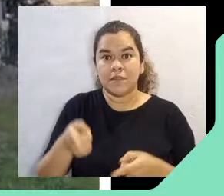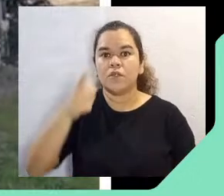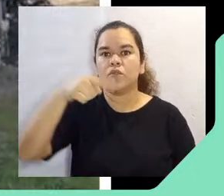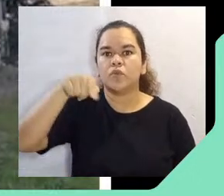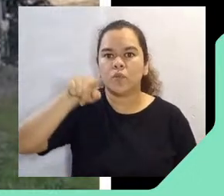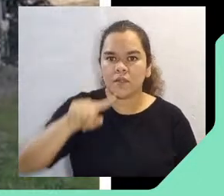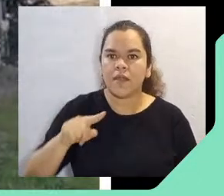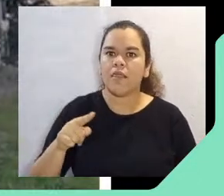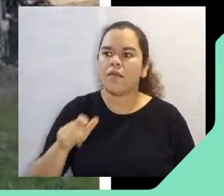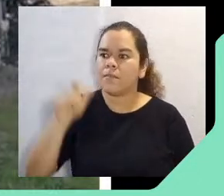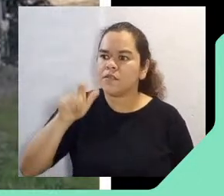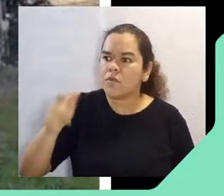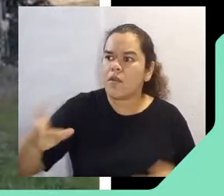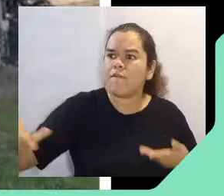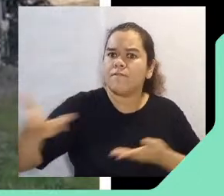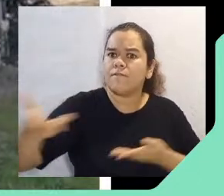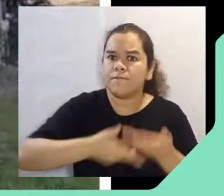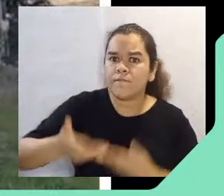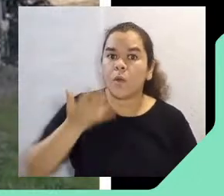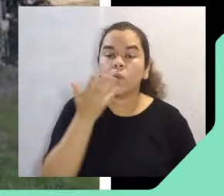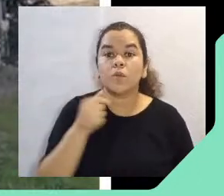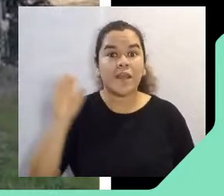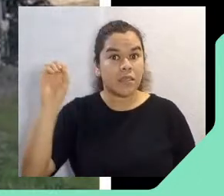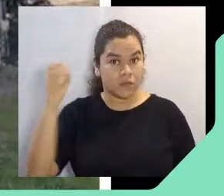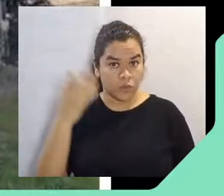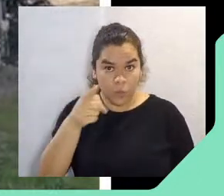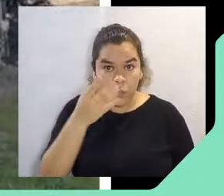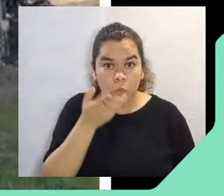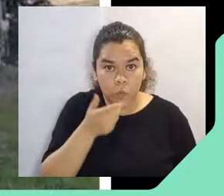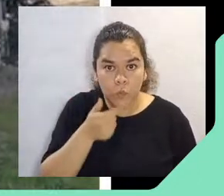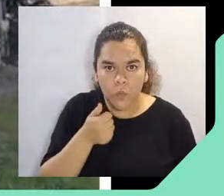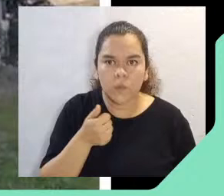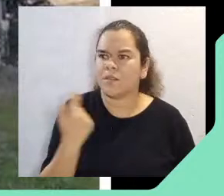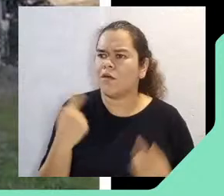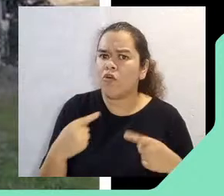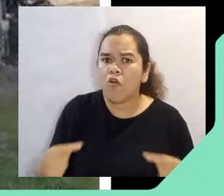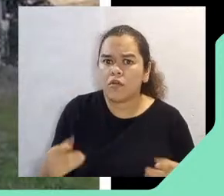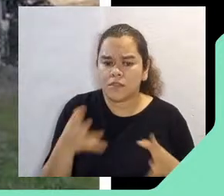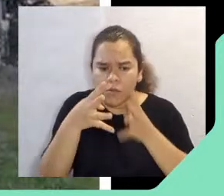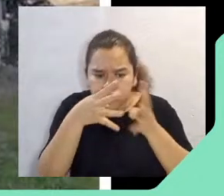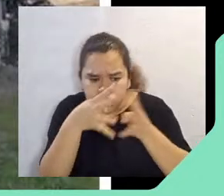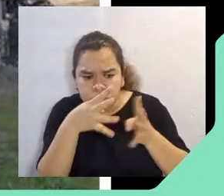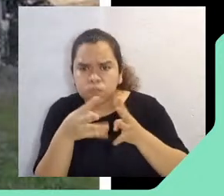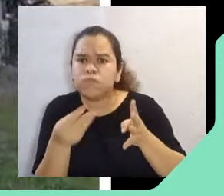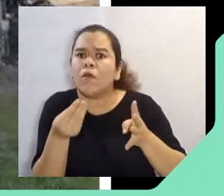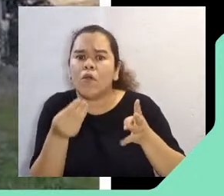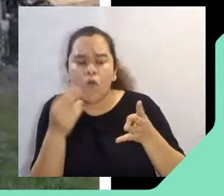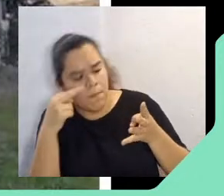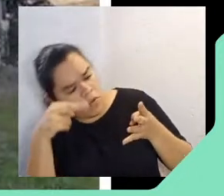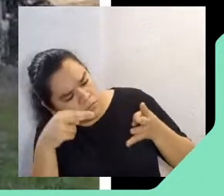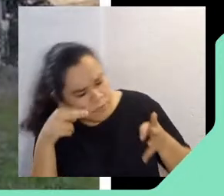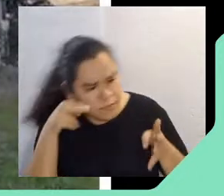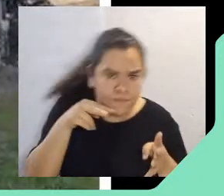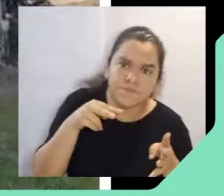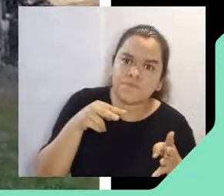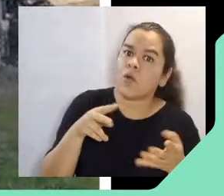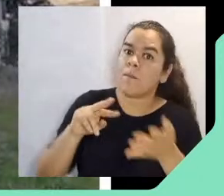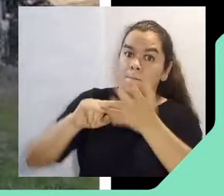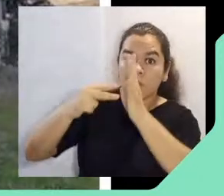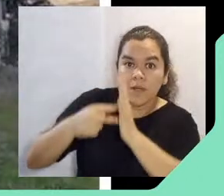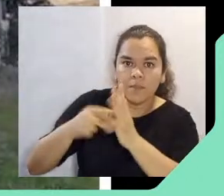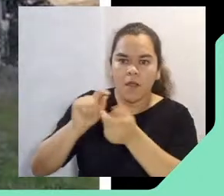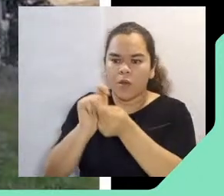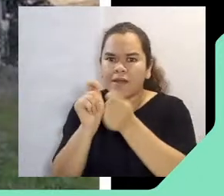proactivo, si son amantes de la tecnología y les interesa saber cómo funcionan las cosas, cómo puedo solucionar o